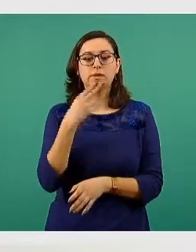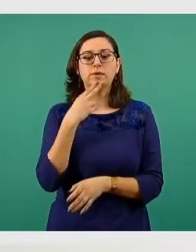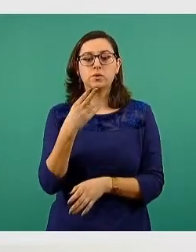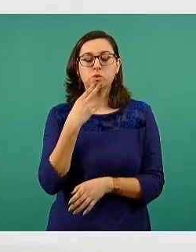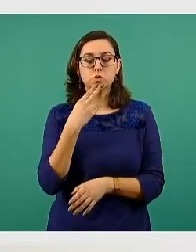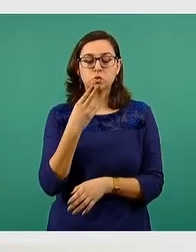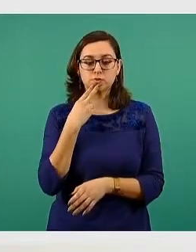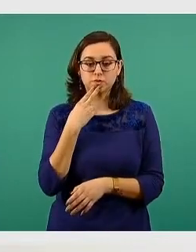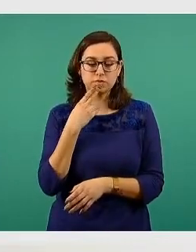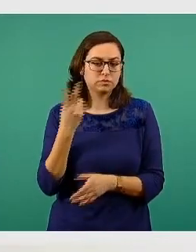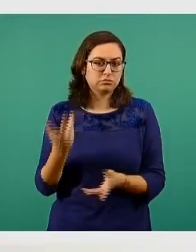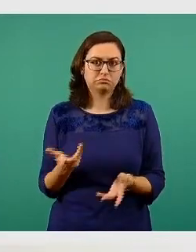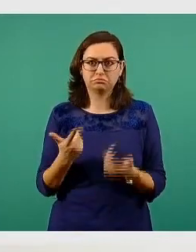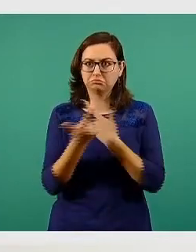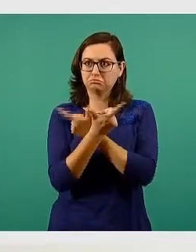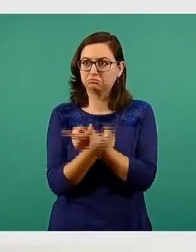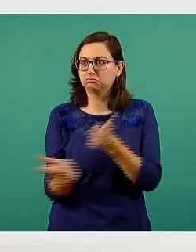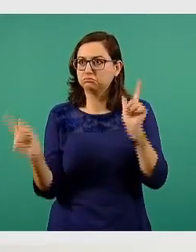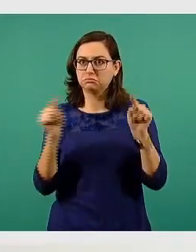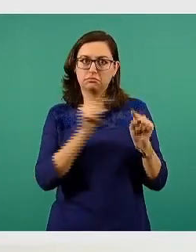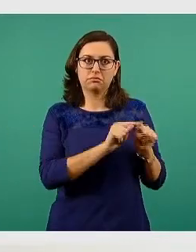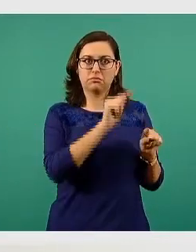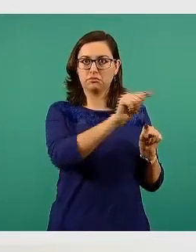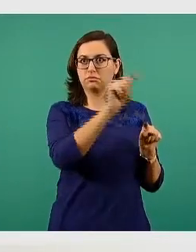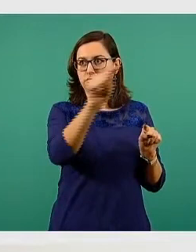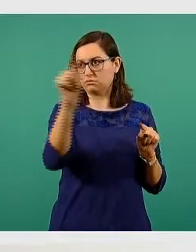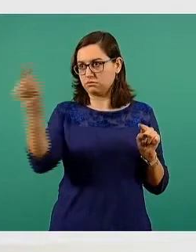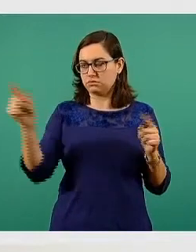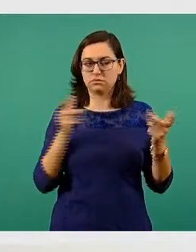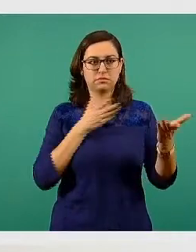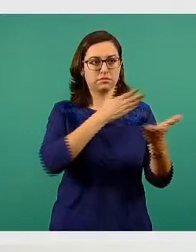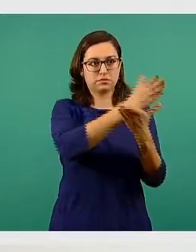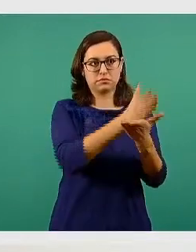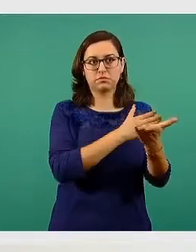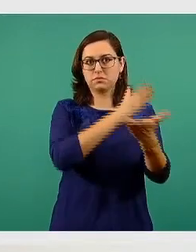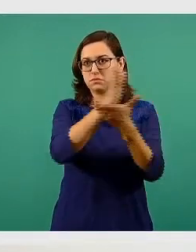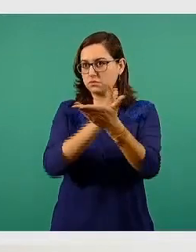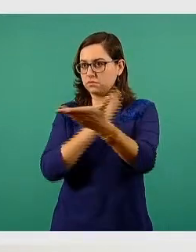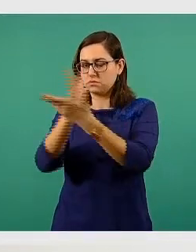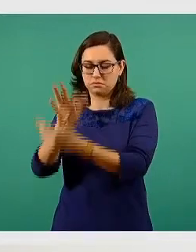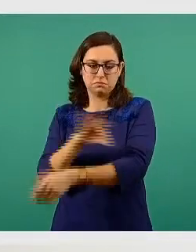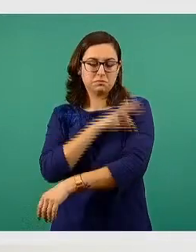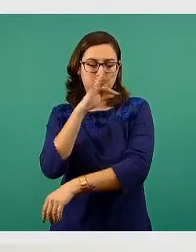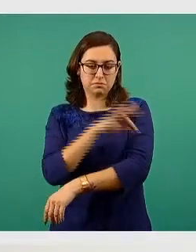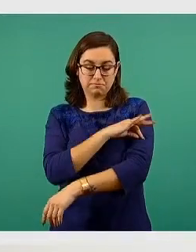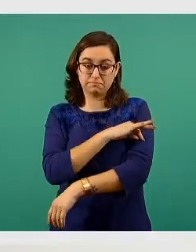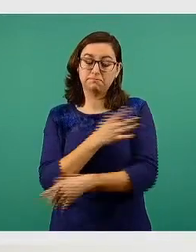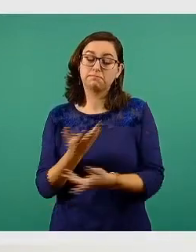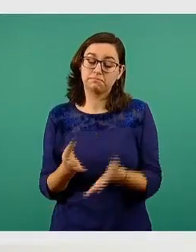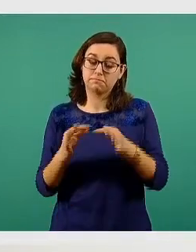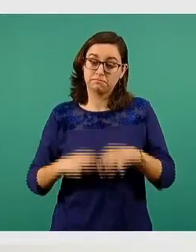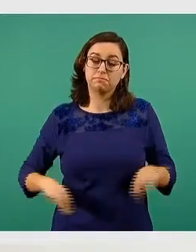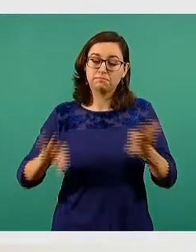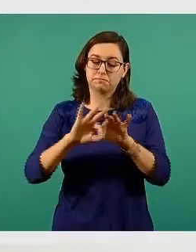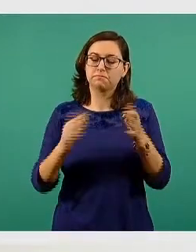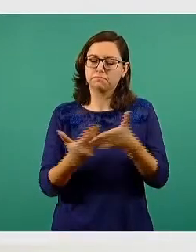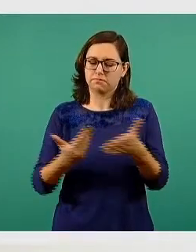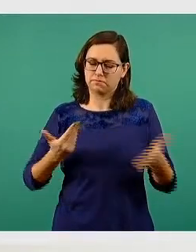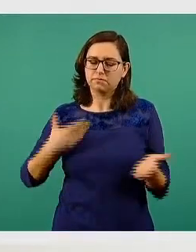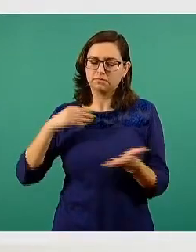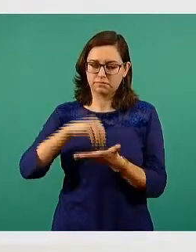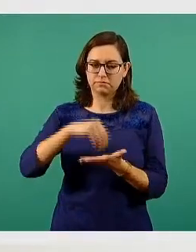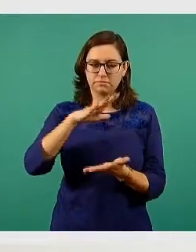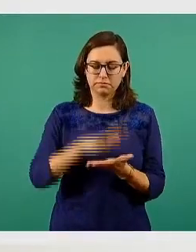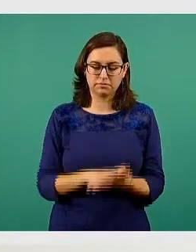pueden acudir a cualquiera de las unidades de vacunación en cualquier momento. Preferentemente, regístrense en